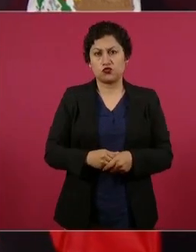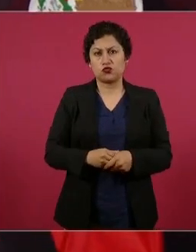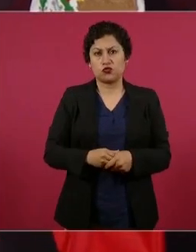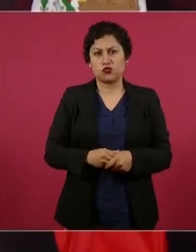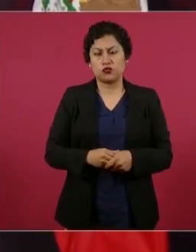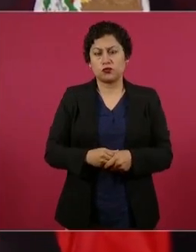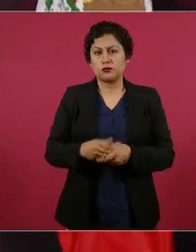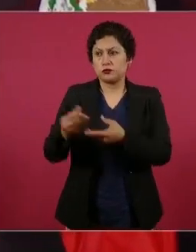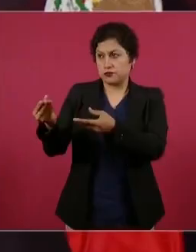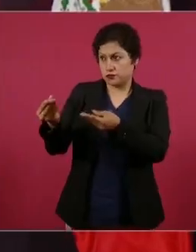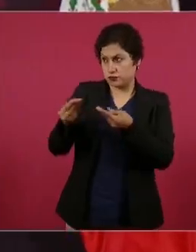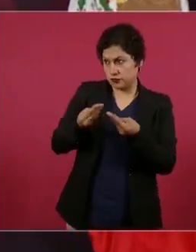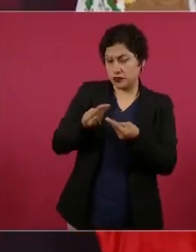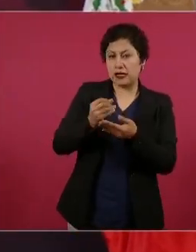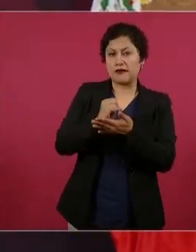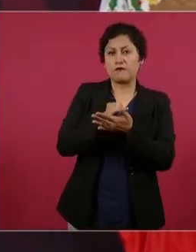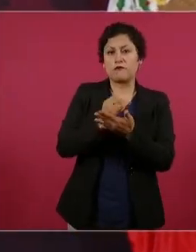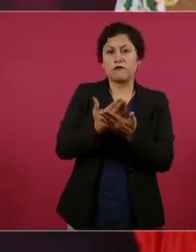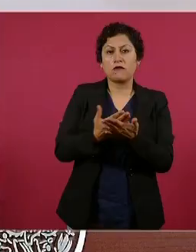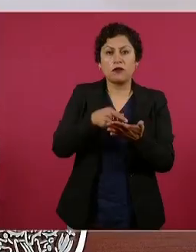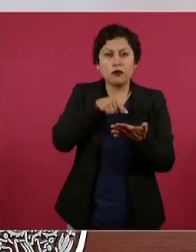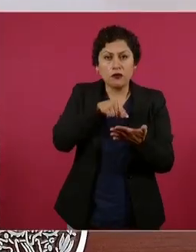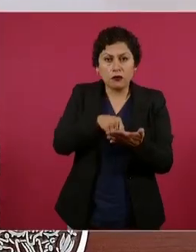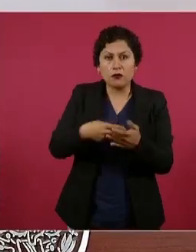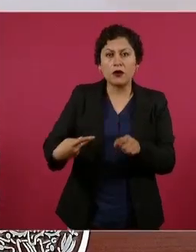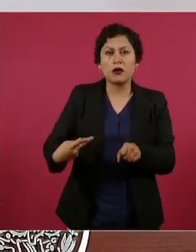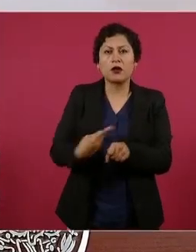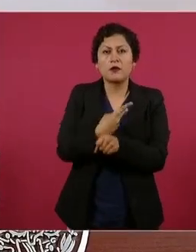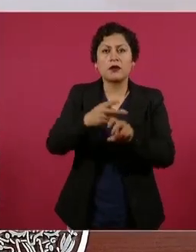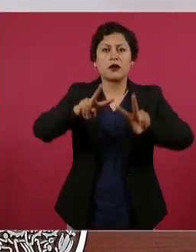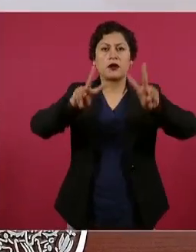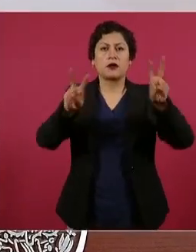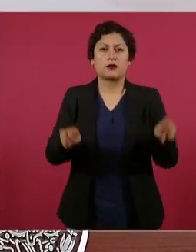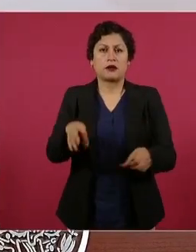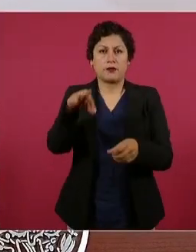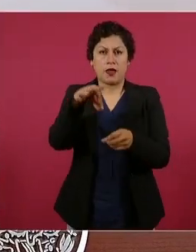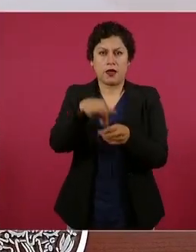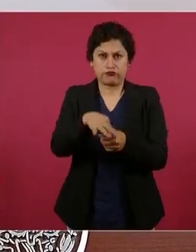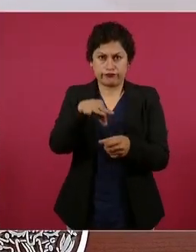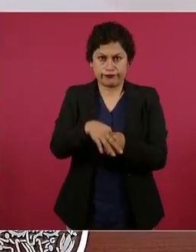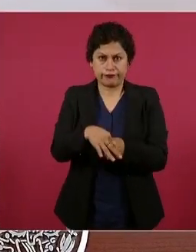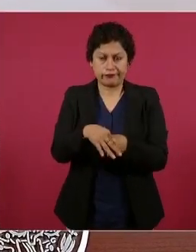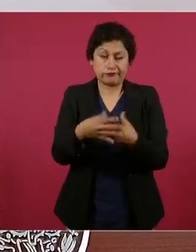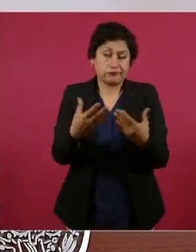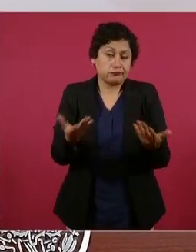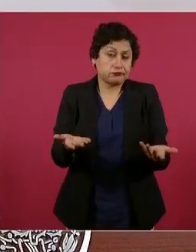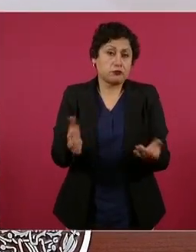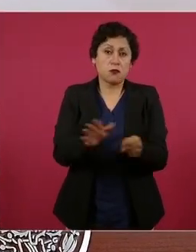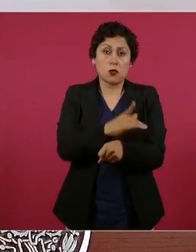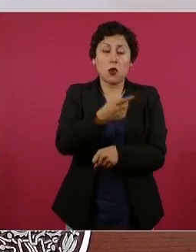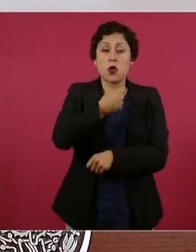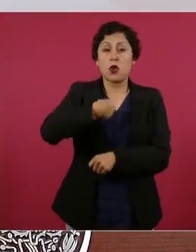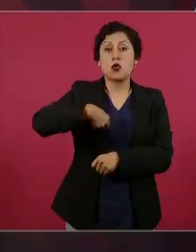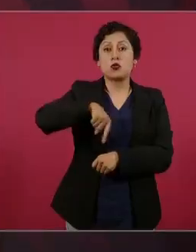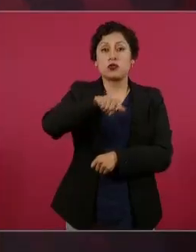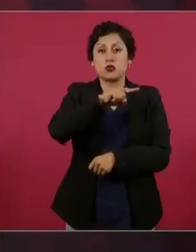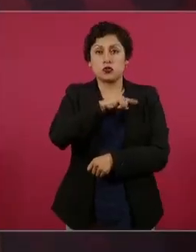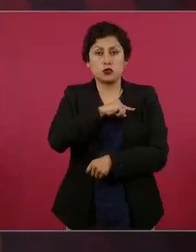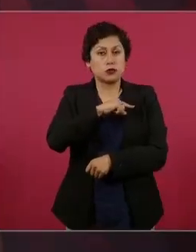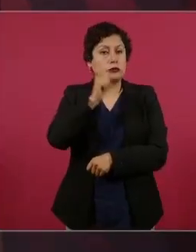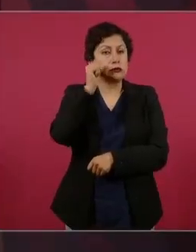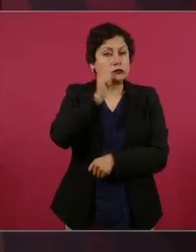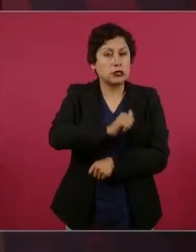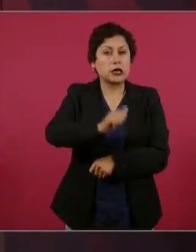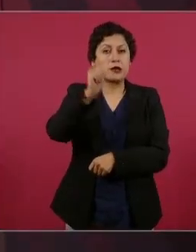un informe de cómo se llevaron a cabo las elecciones. Siempre hemos insistido en que tiene que haber voto